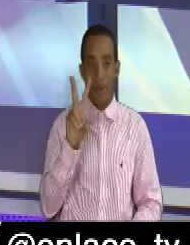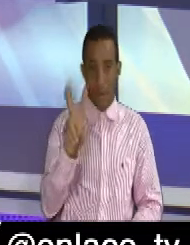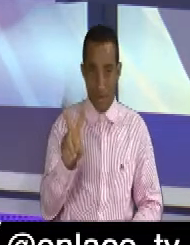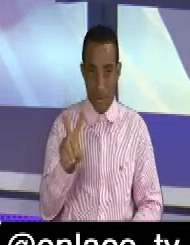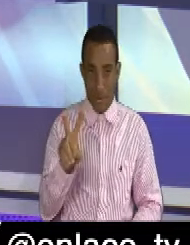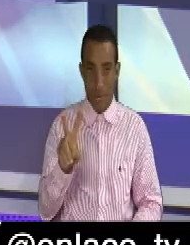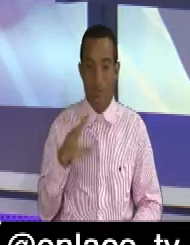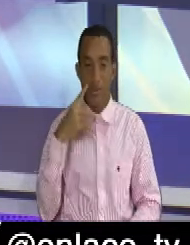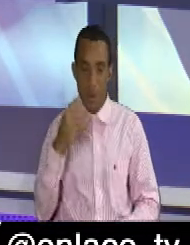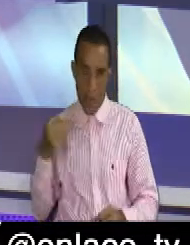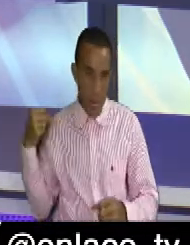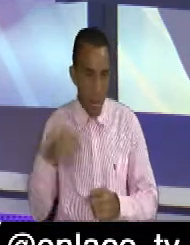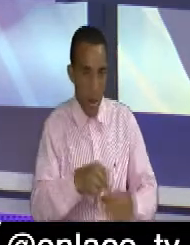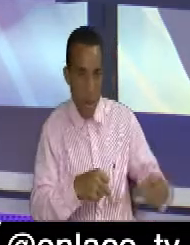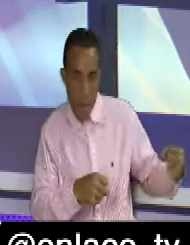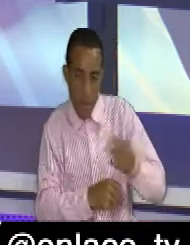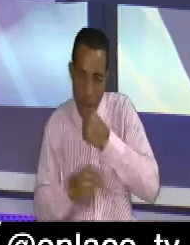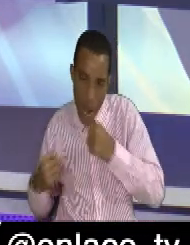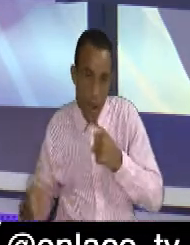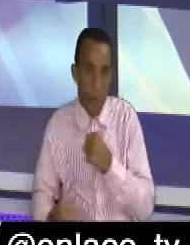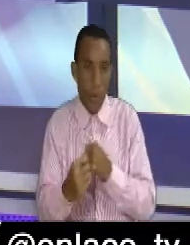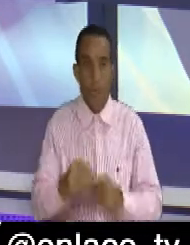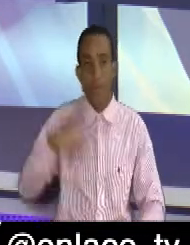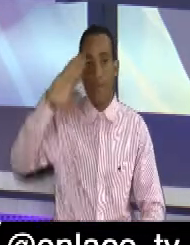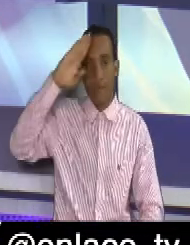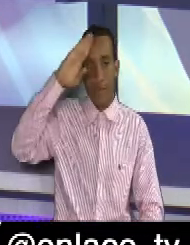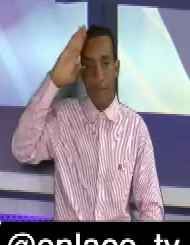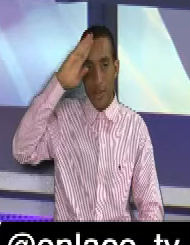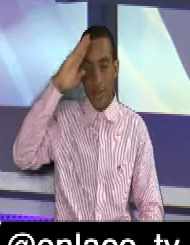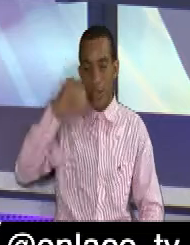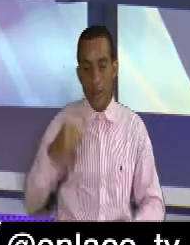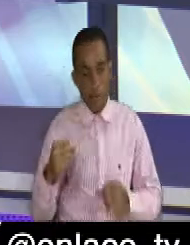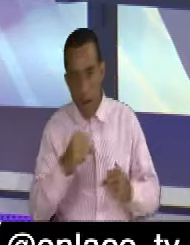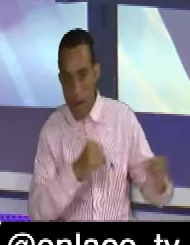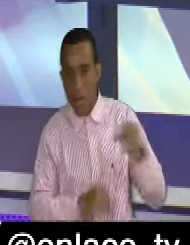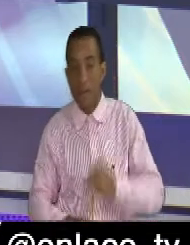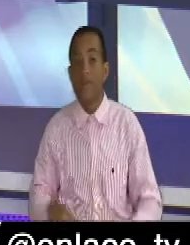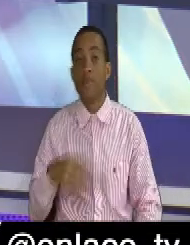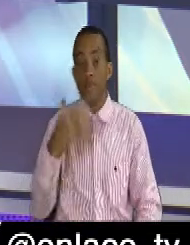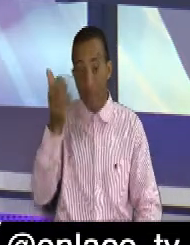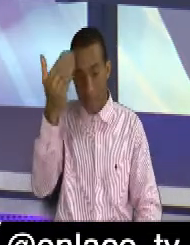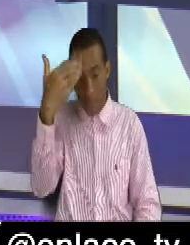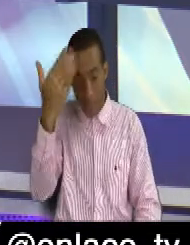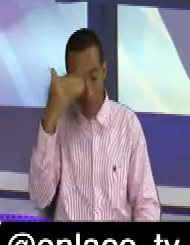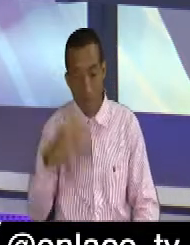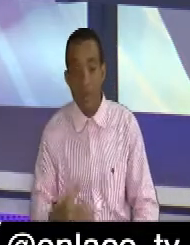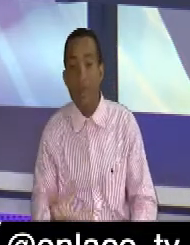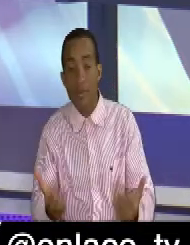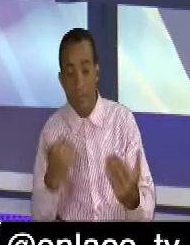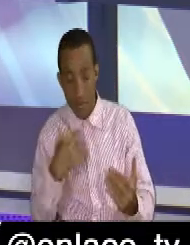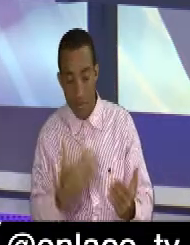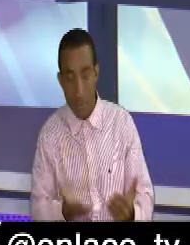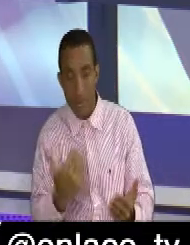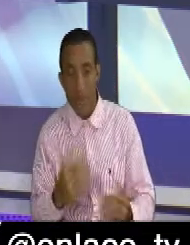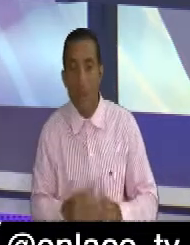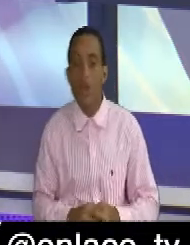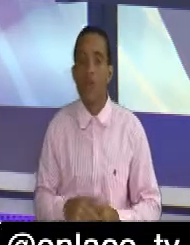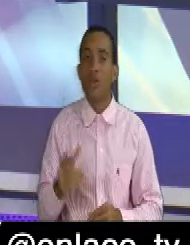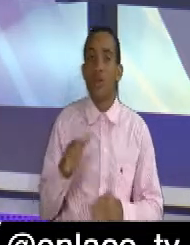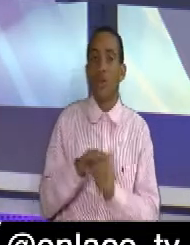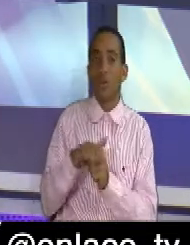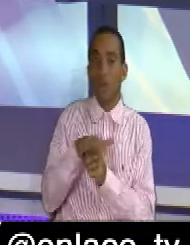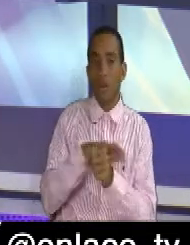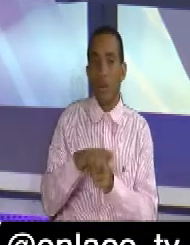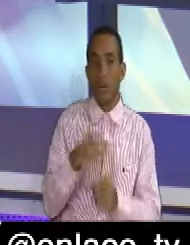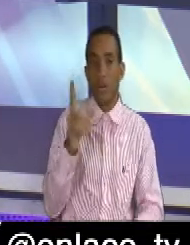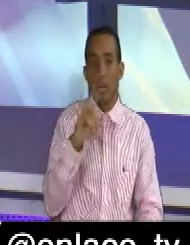brutalmente golpeados por uniformados de la Policía Nacional en un retén de registro y control ubicado en el sector de Sapo Escondido, en la Comuna 7 de